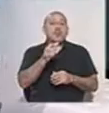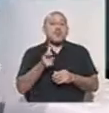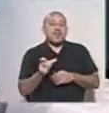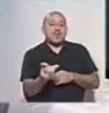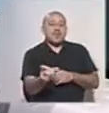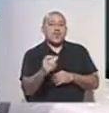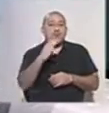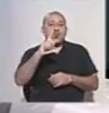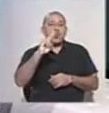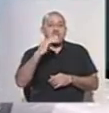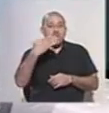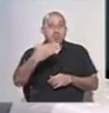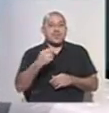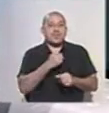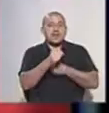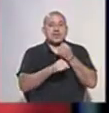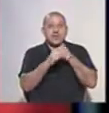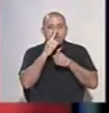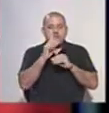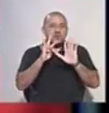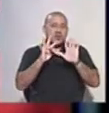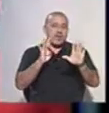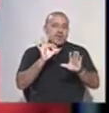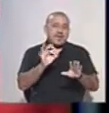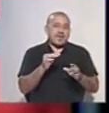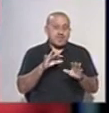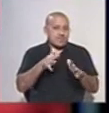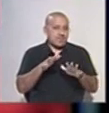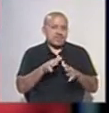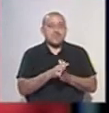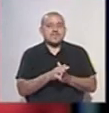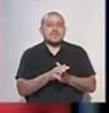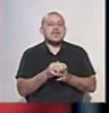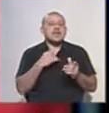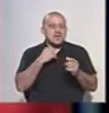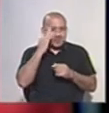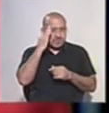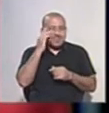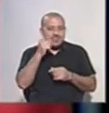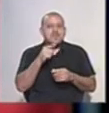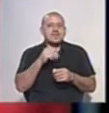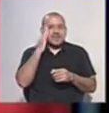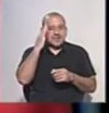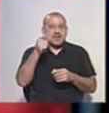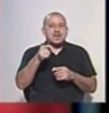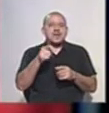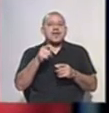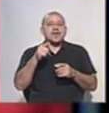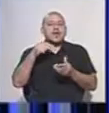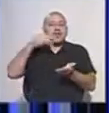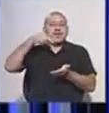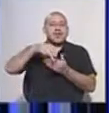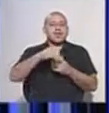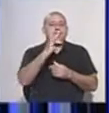año 90. Sí, y creo que ahí me... Conozco muy bien esas escaleras, también iba mucho. Sacá. Ahí el animador en los últimos tiempos, que era Fito